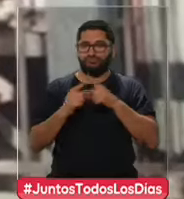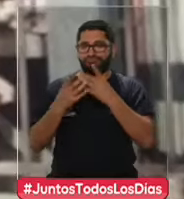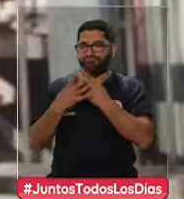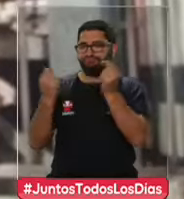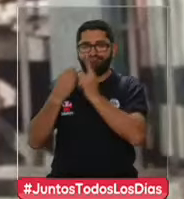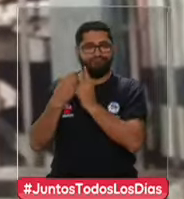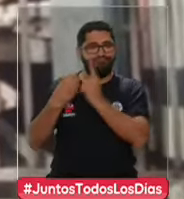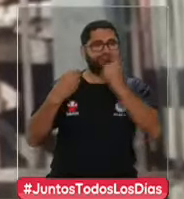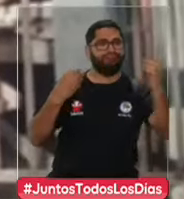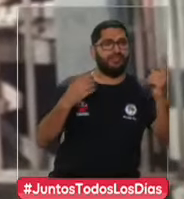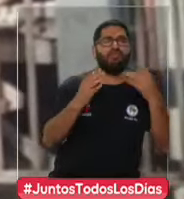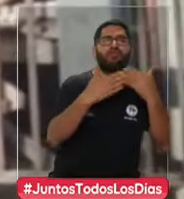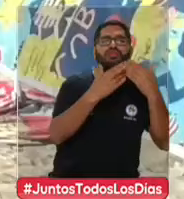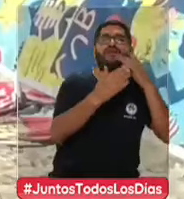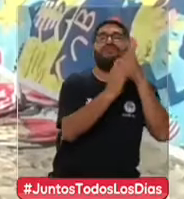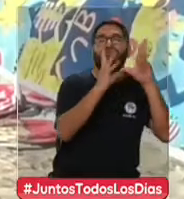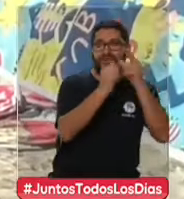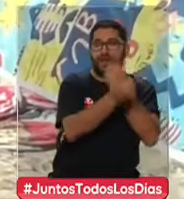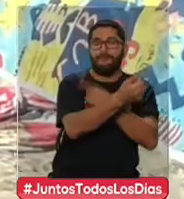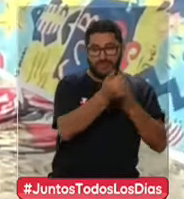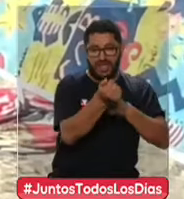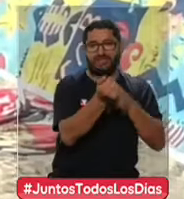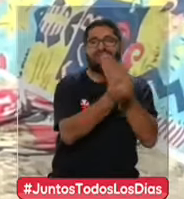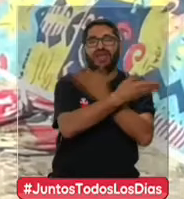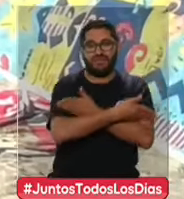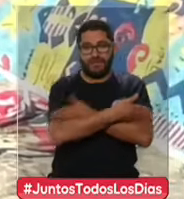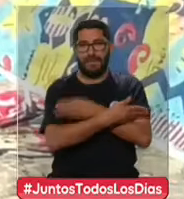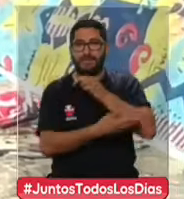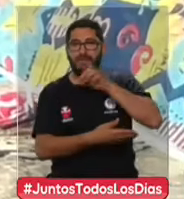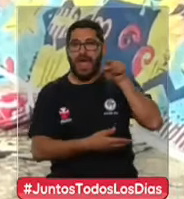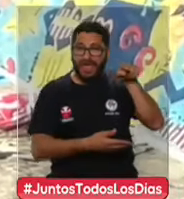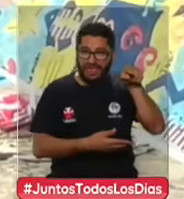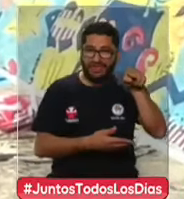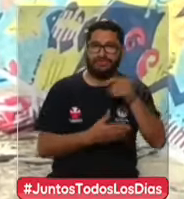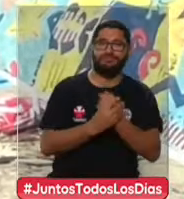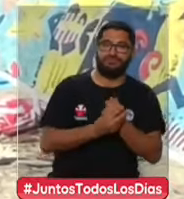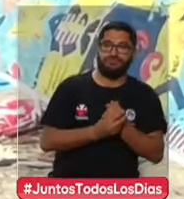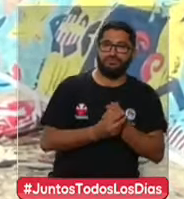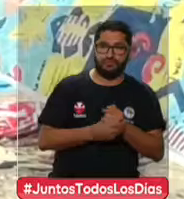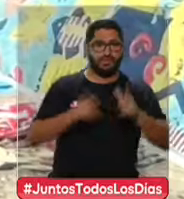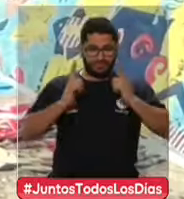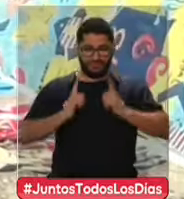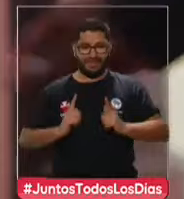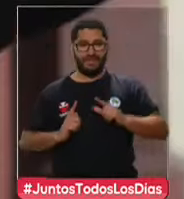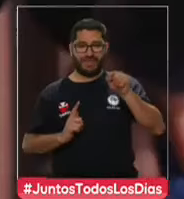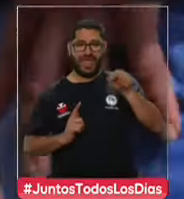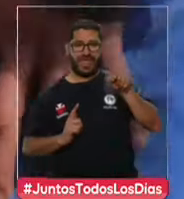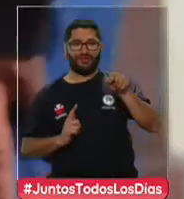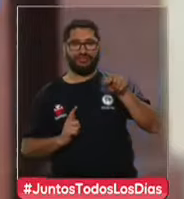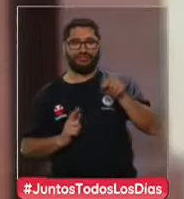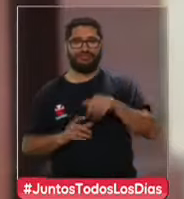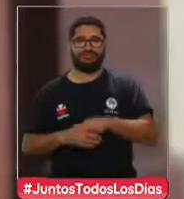Entonces veníamos de vacaciones y un verano nos conocimos acá, en Mejillones.